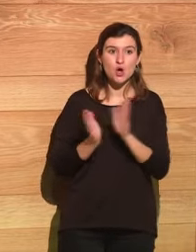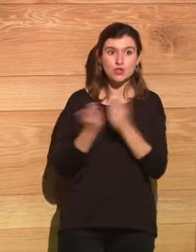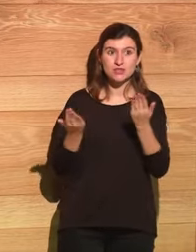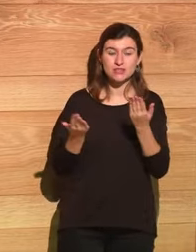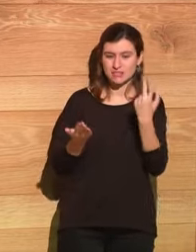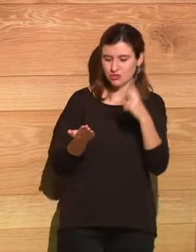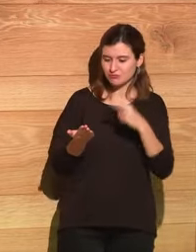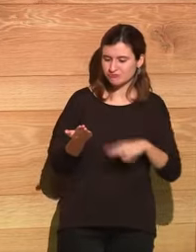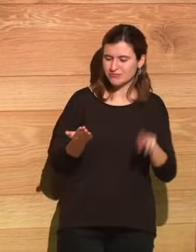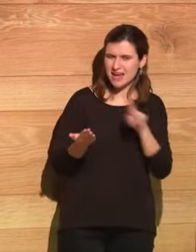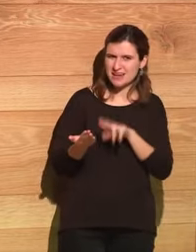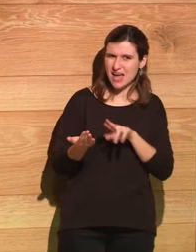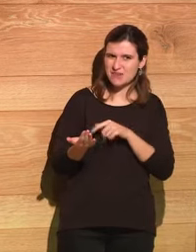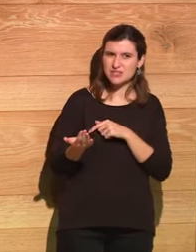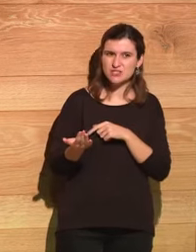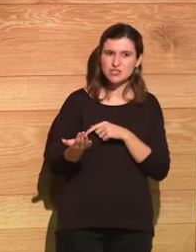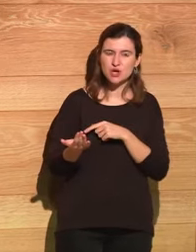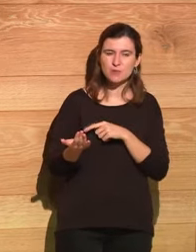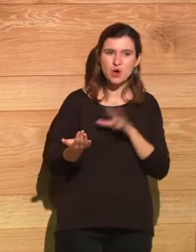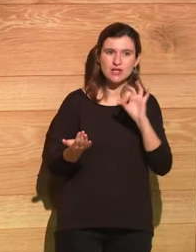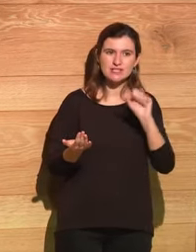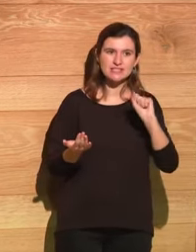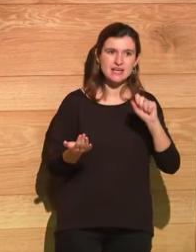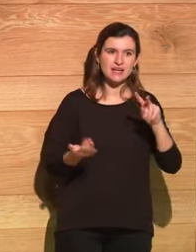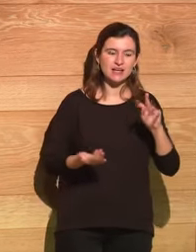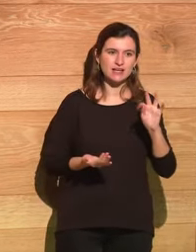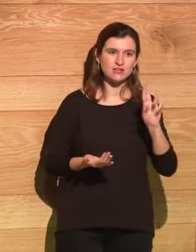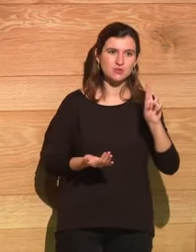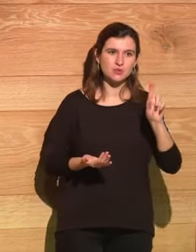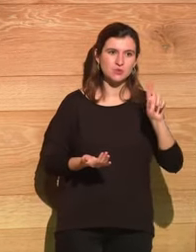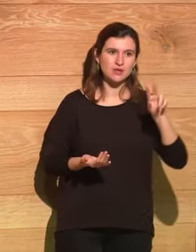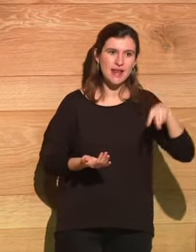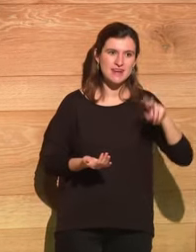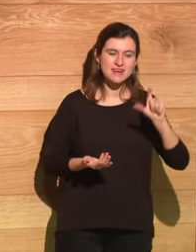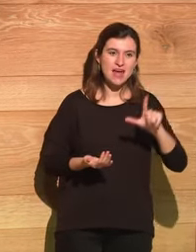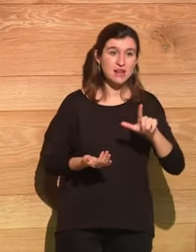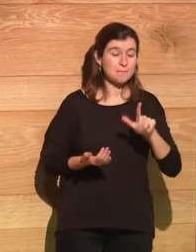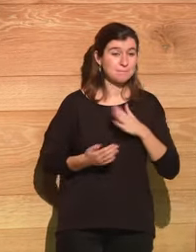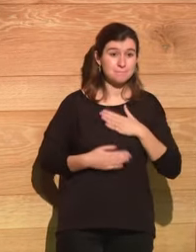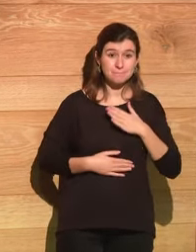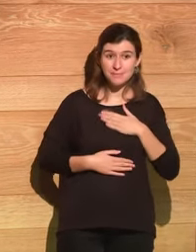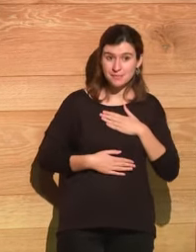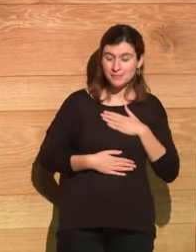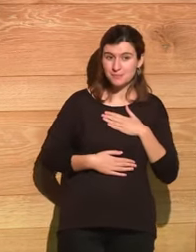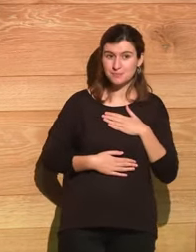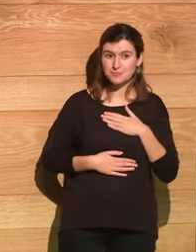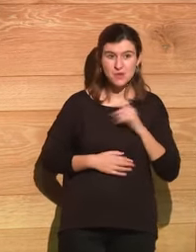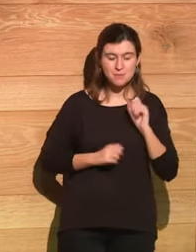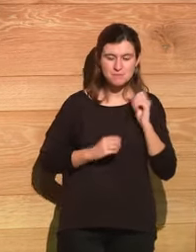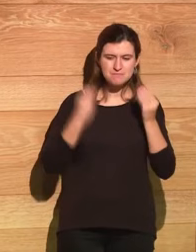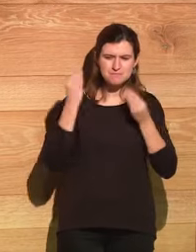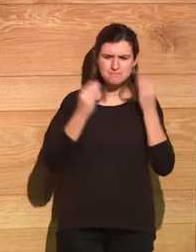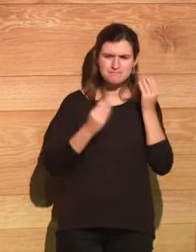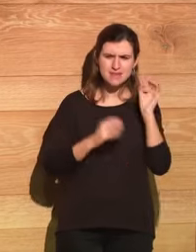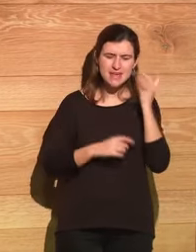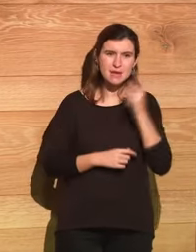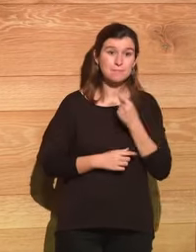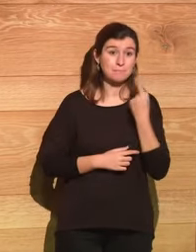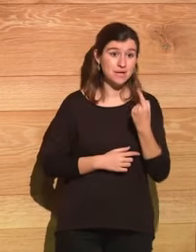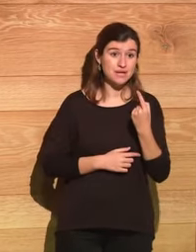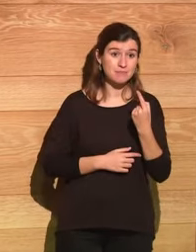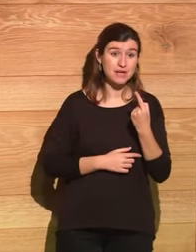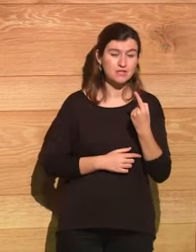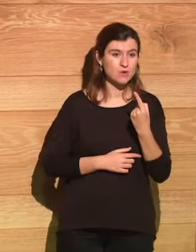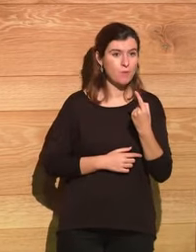como Saturnal, que en mi caso lo primero que me sugirió es atrevimiento. Has dicho